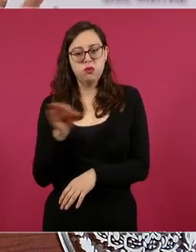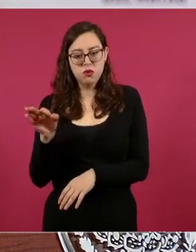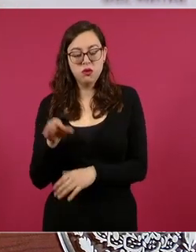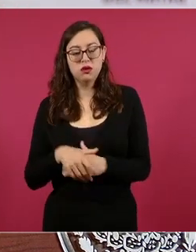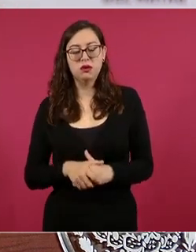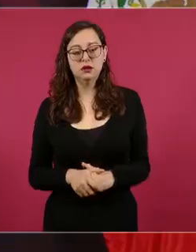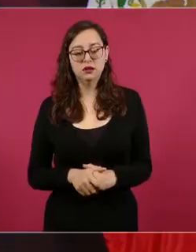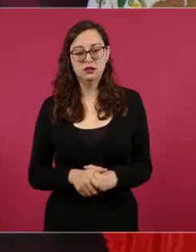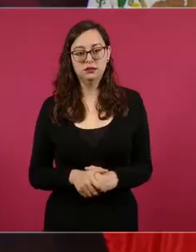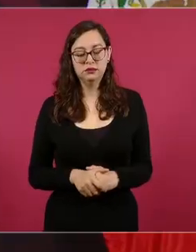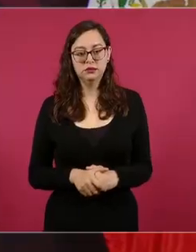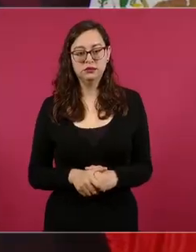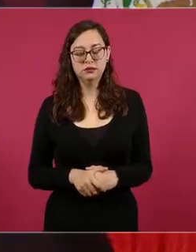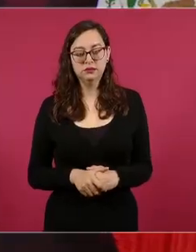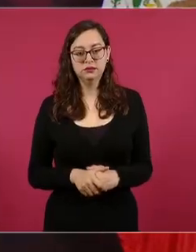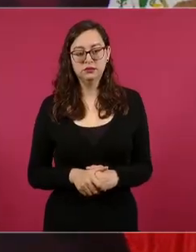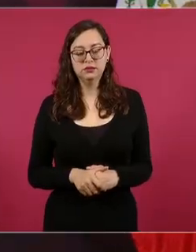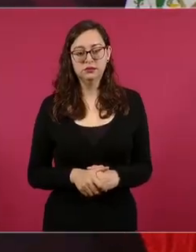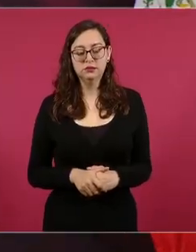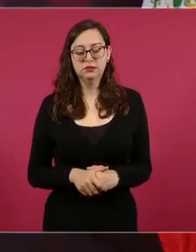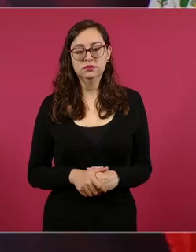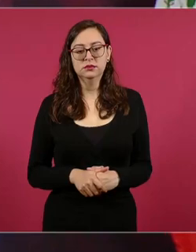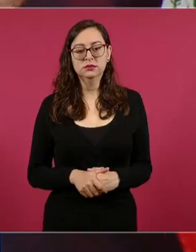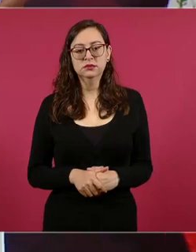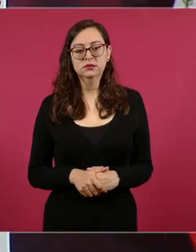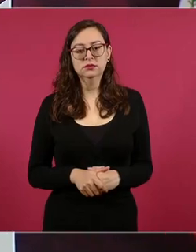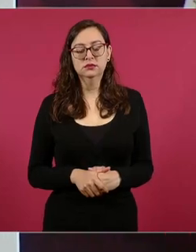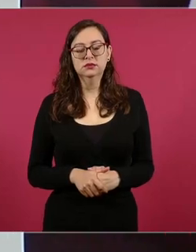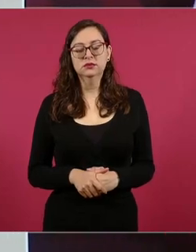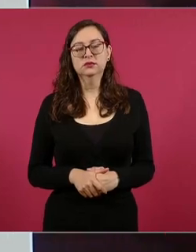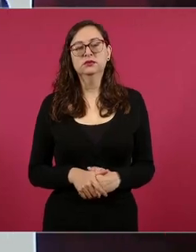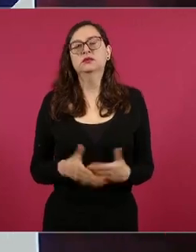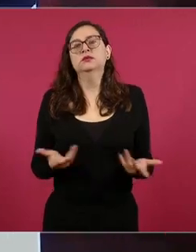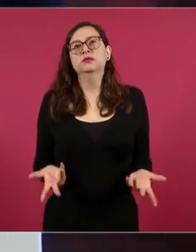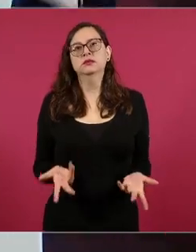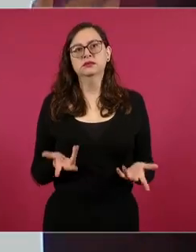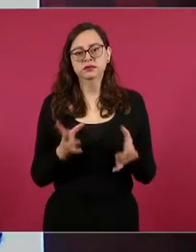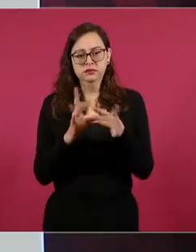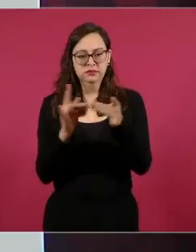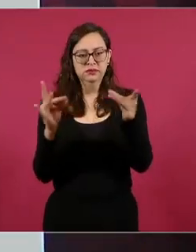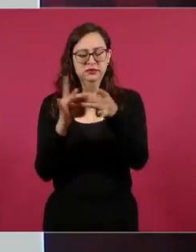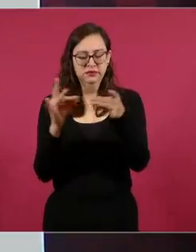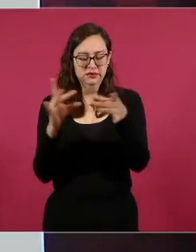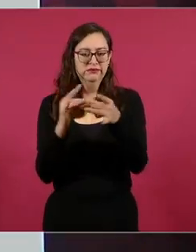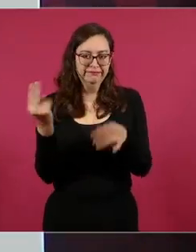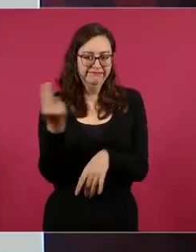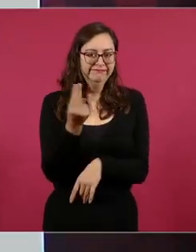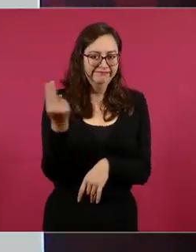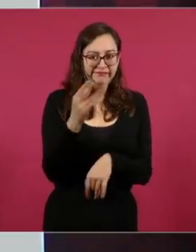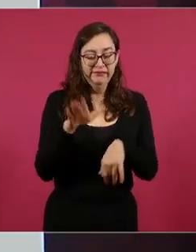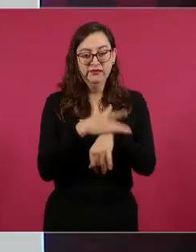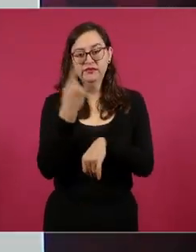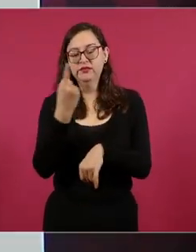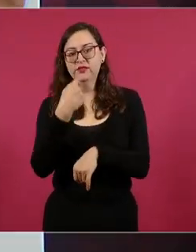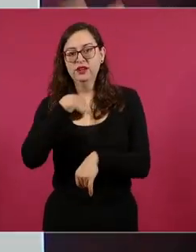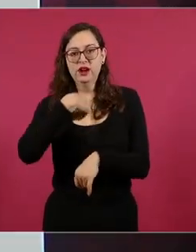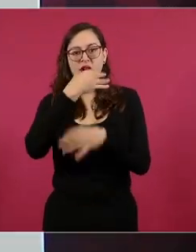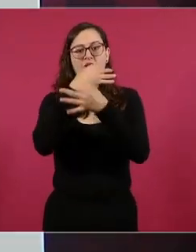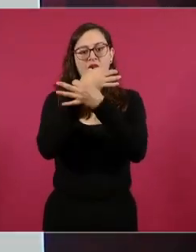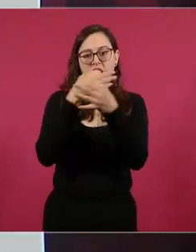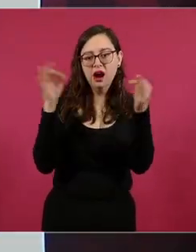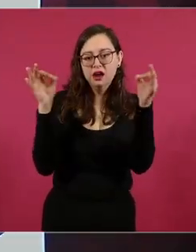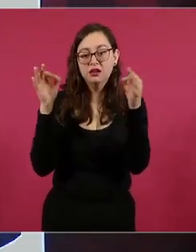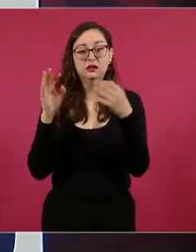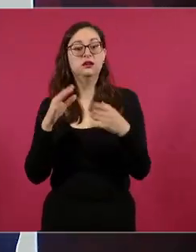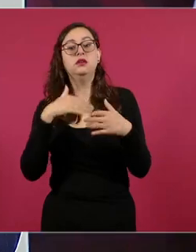Para explicar, porque decir hay que combatir la corrupción así en abstracto. No, ahí está. Hay